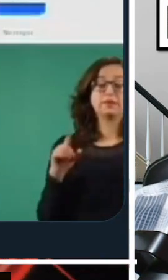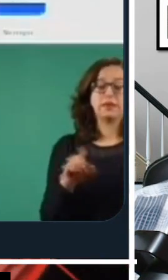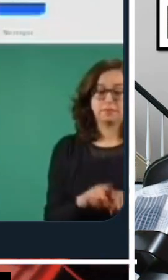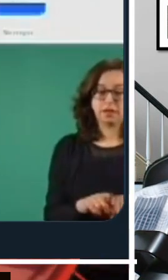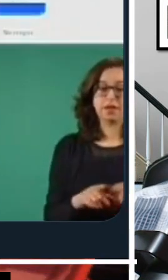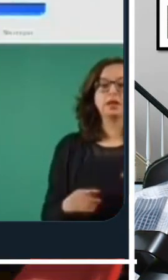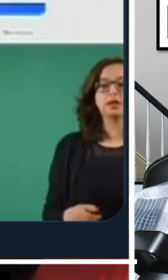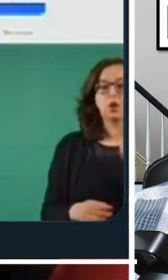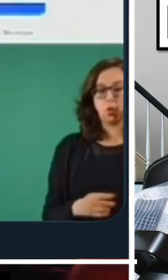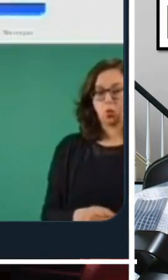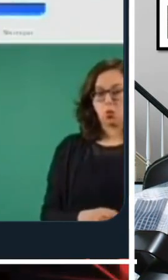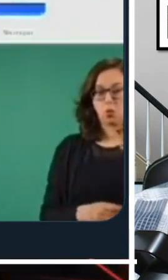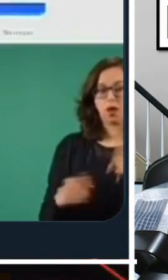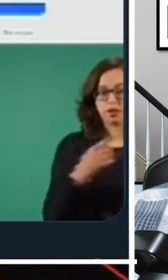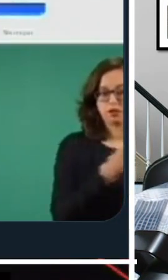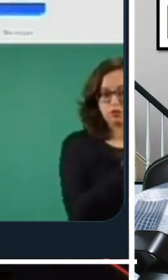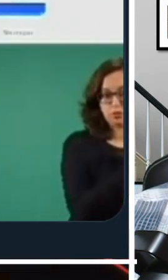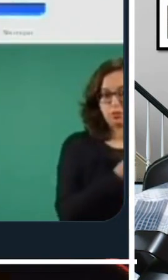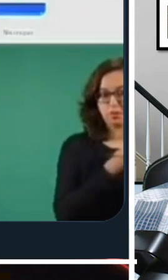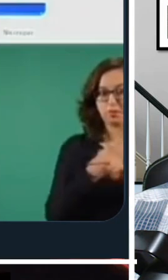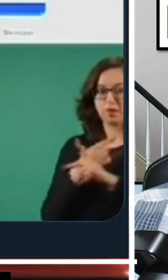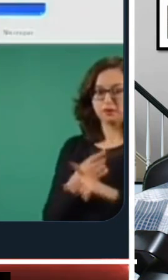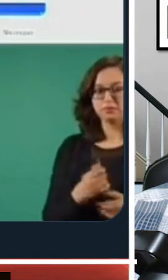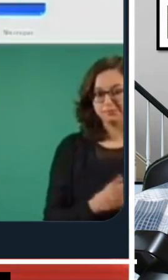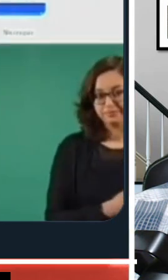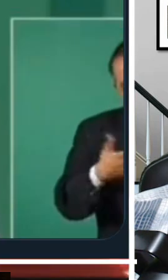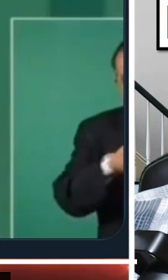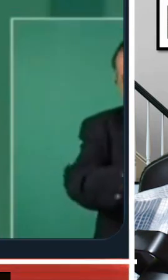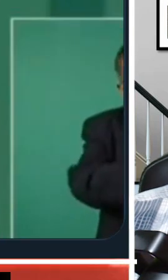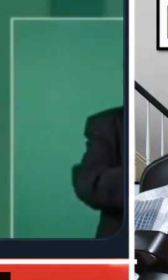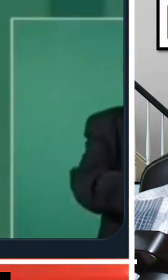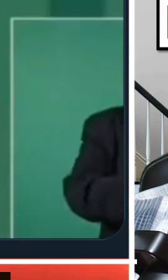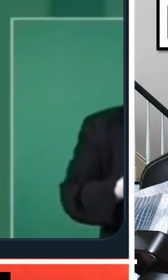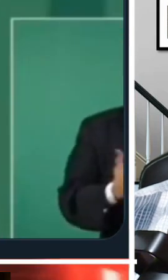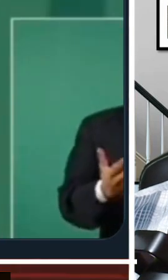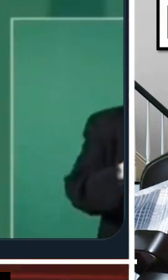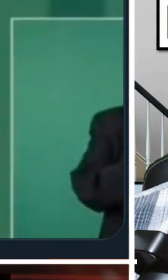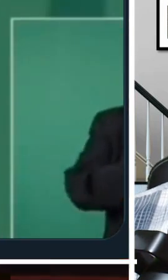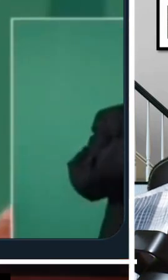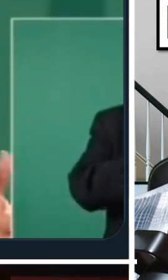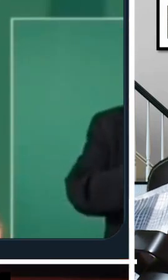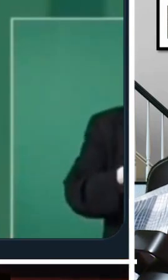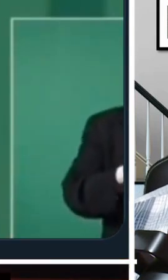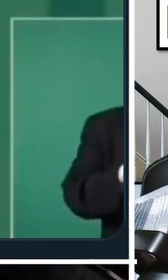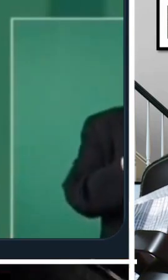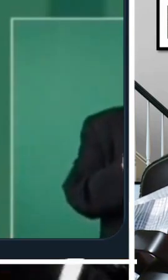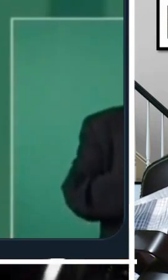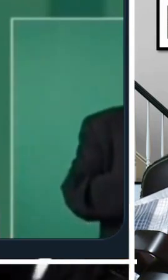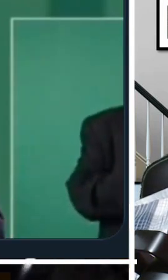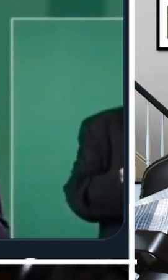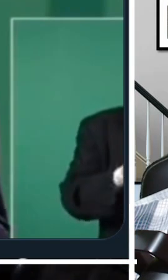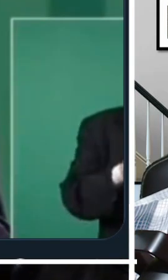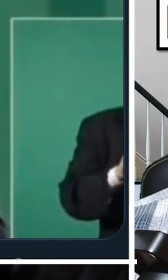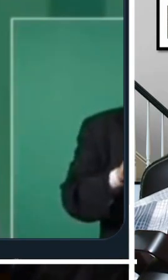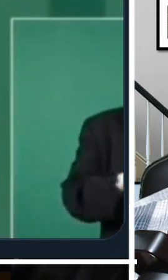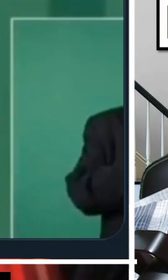Paraguay, Belice, y se va a hacer un primer envío a Nicaragua. Vamos a escuchar qué dijo el presidente ante las denuncias